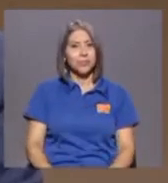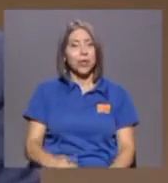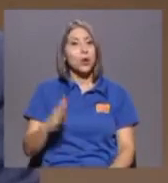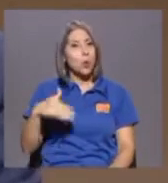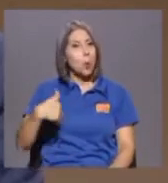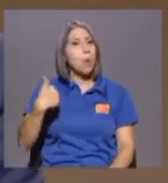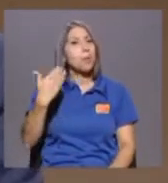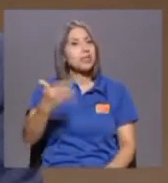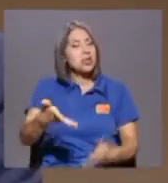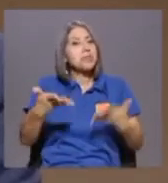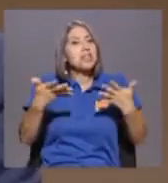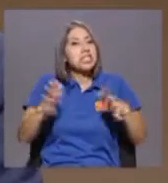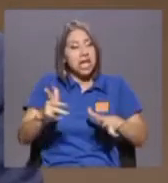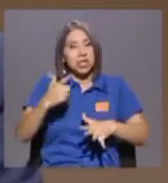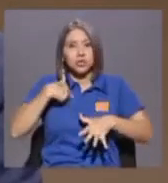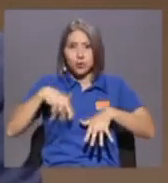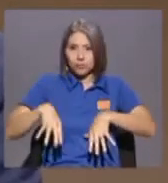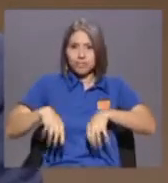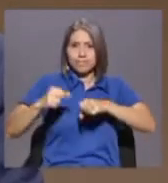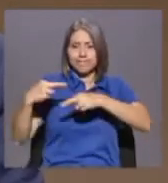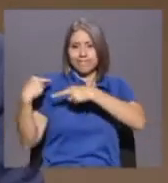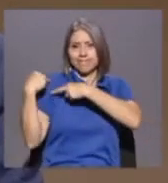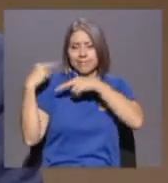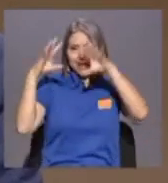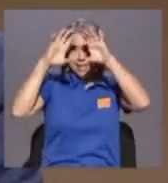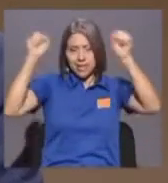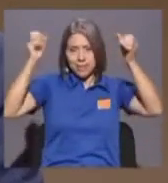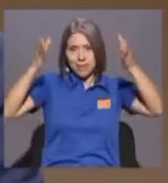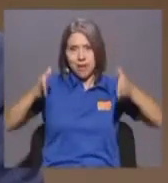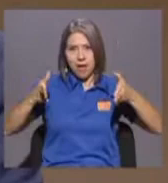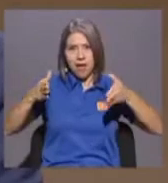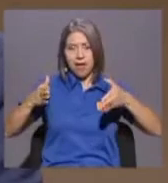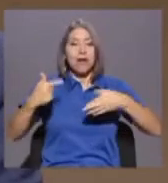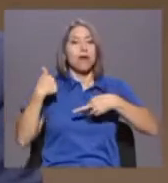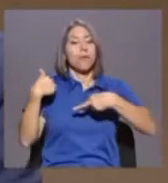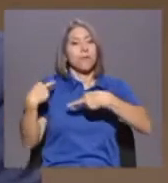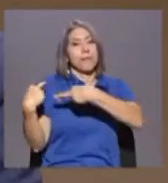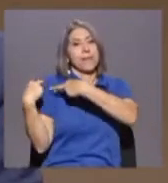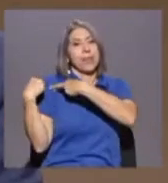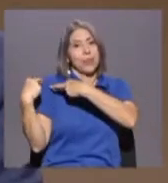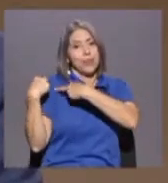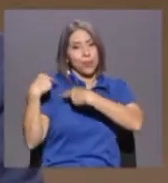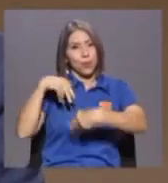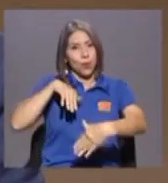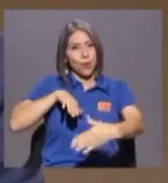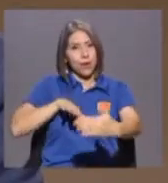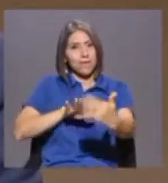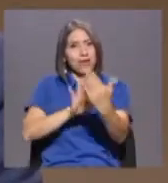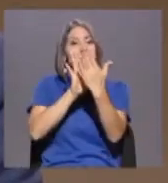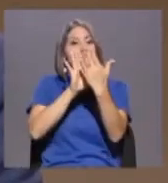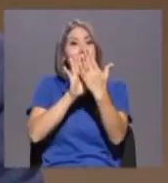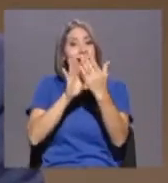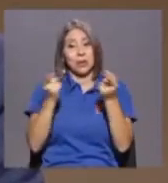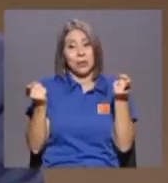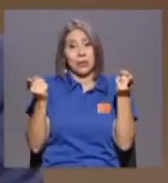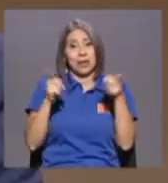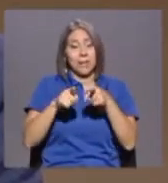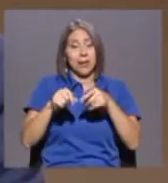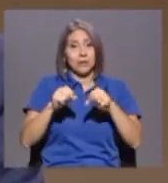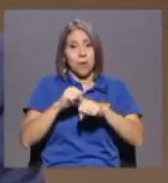Posteriormente, ya en el ejercicio de mis funciones, me tocó enfrentar los atentados de noviembre,